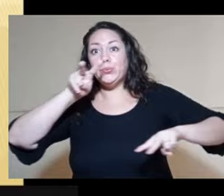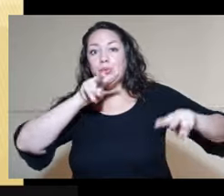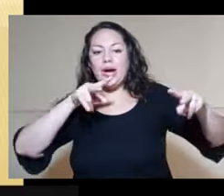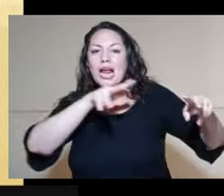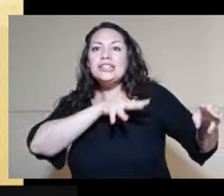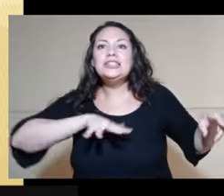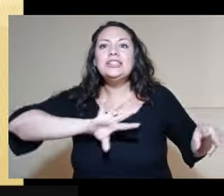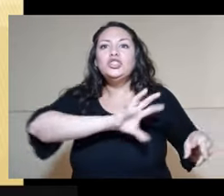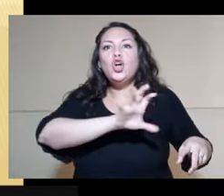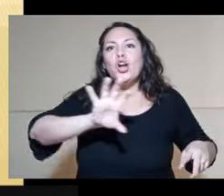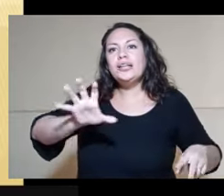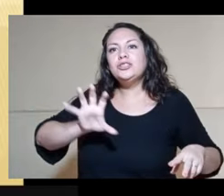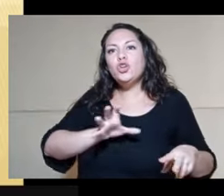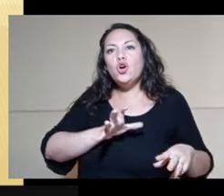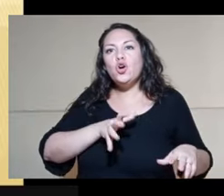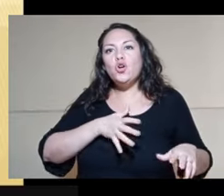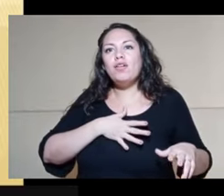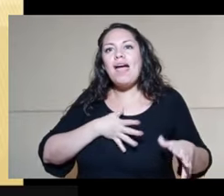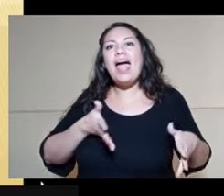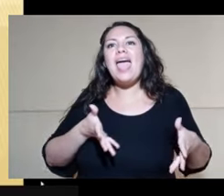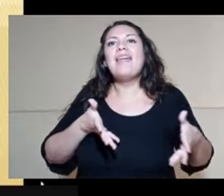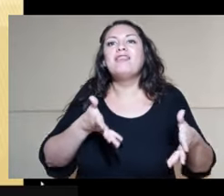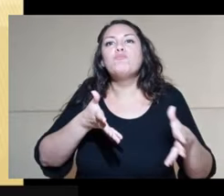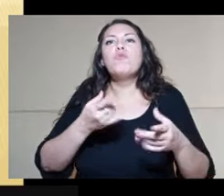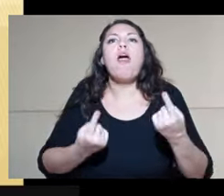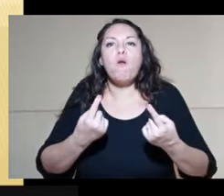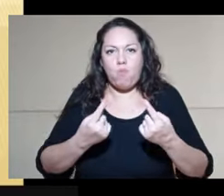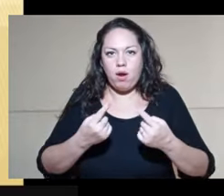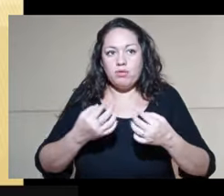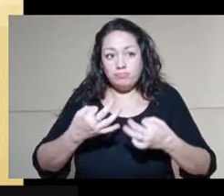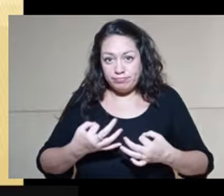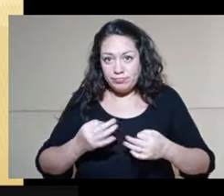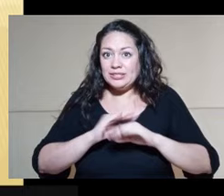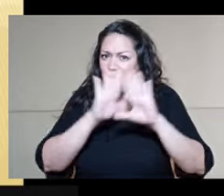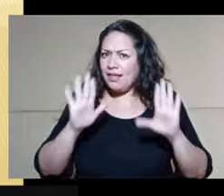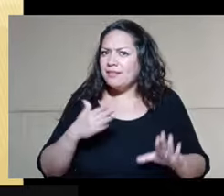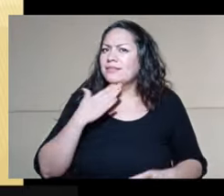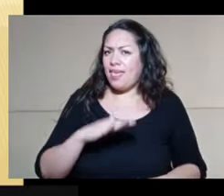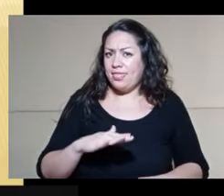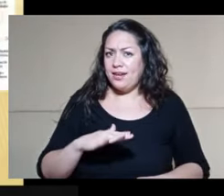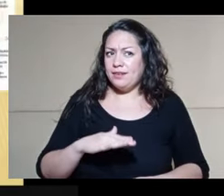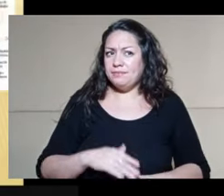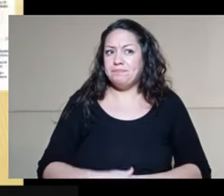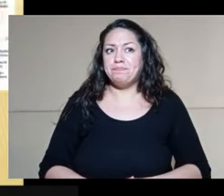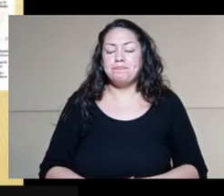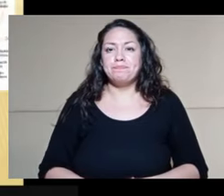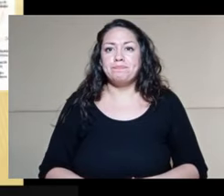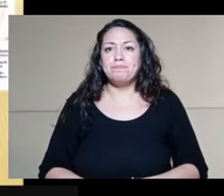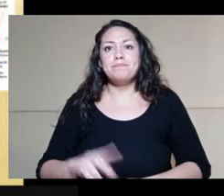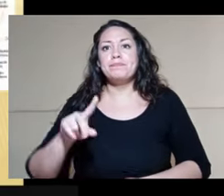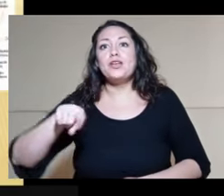va a ir a buscar a esa zona de acuerdo a las zonas que nos estemos estimulando. ¿Se entendió?